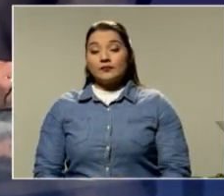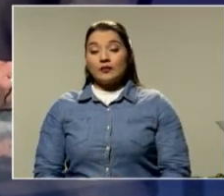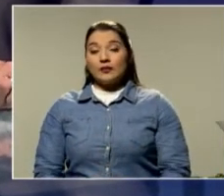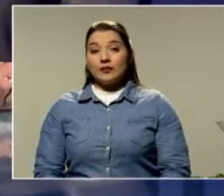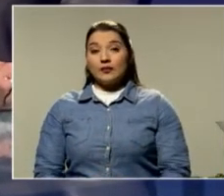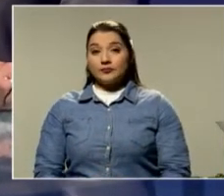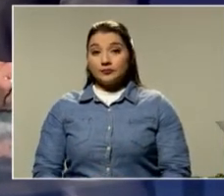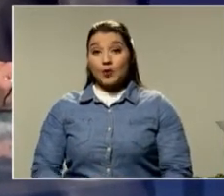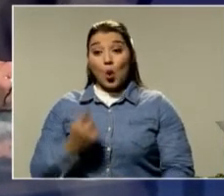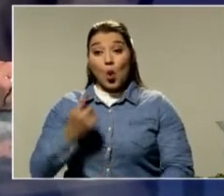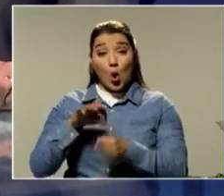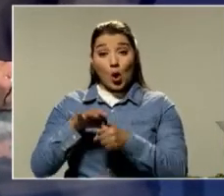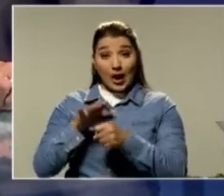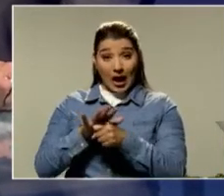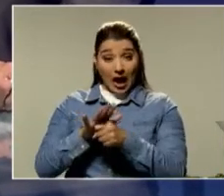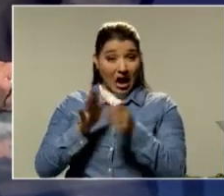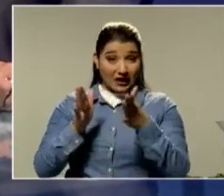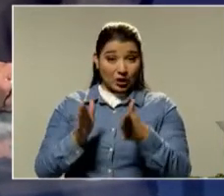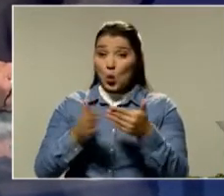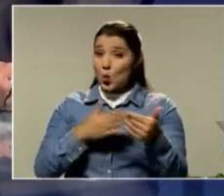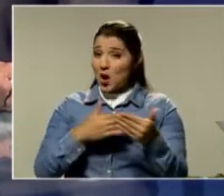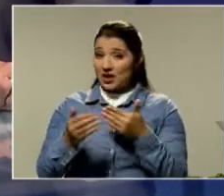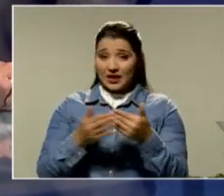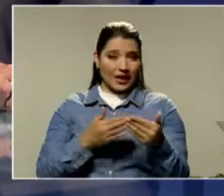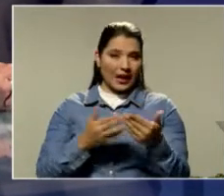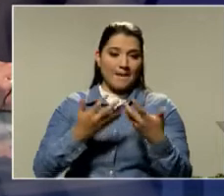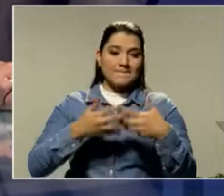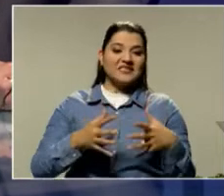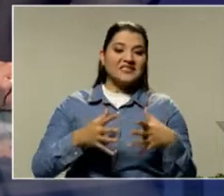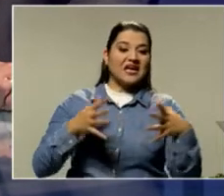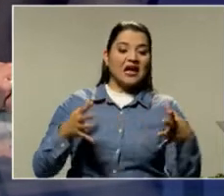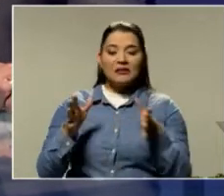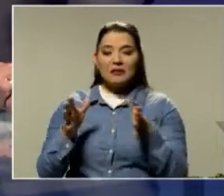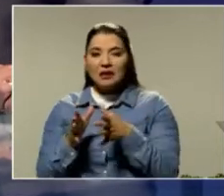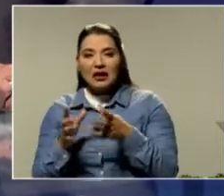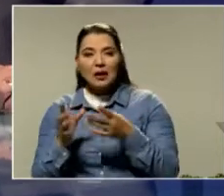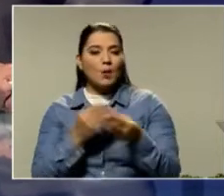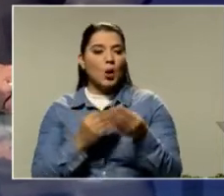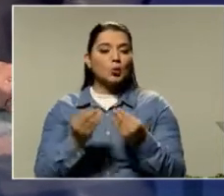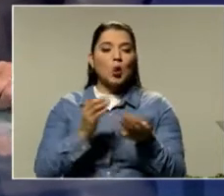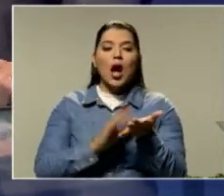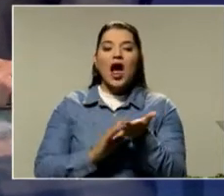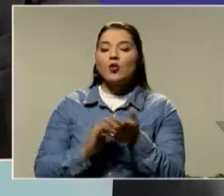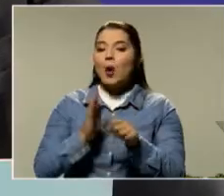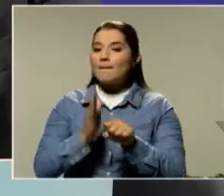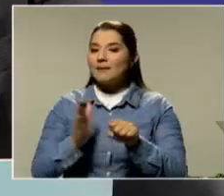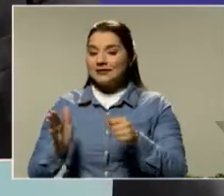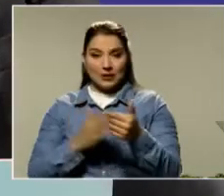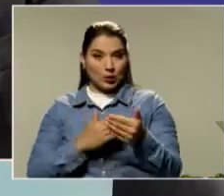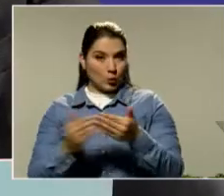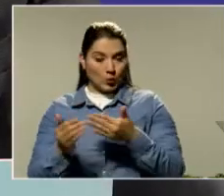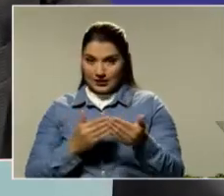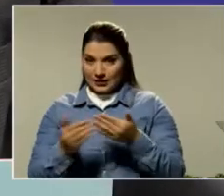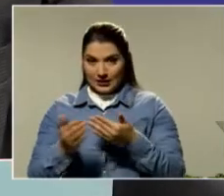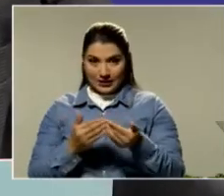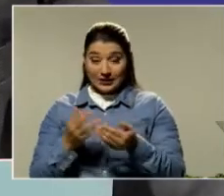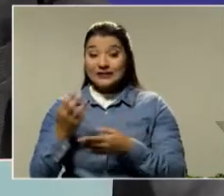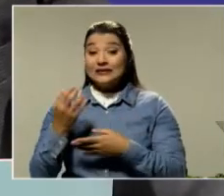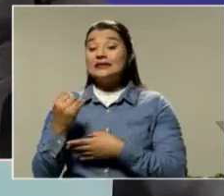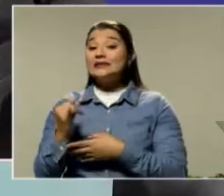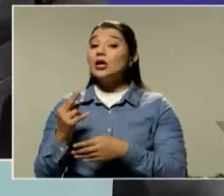un agricultor, cualquiera que sea, grande, pequeño, productor de arroz, de piña, de lo que sea, aplique de